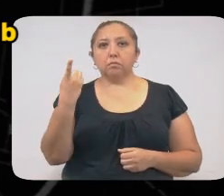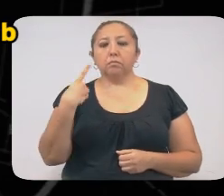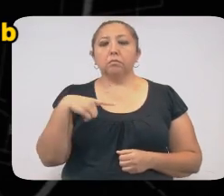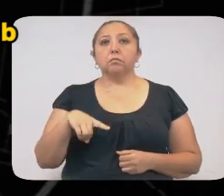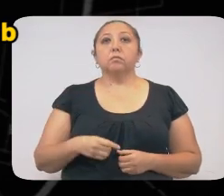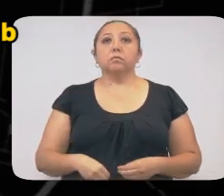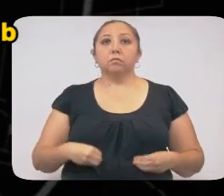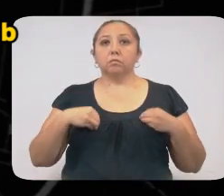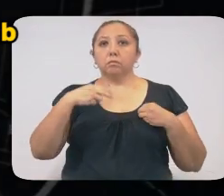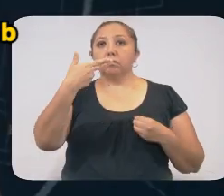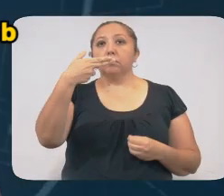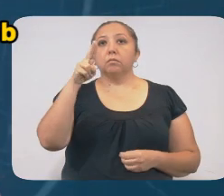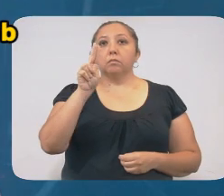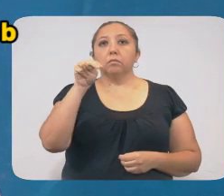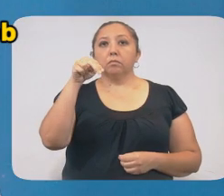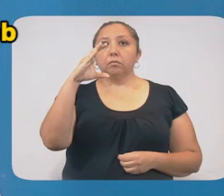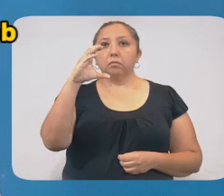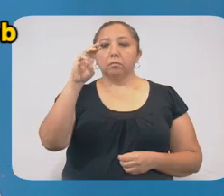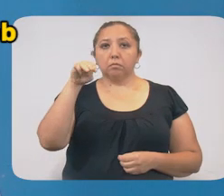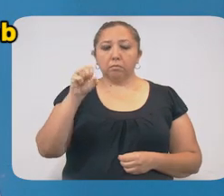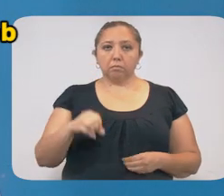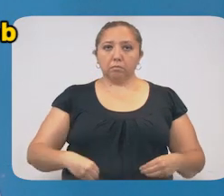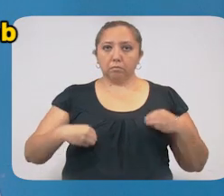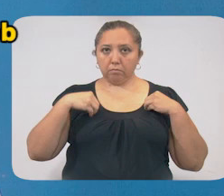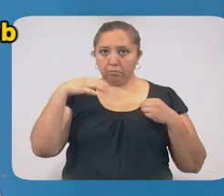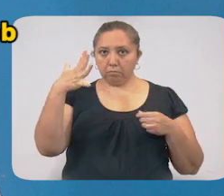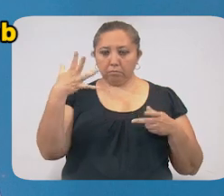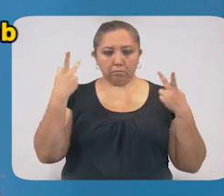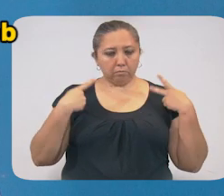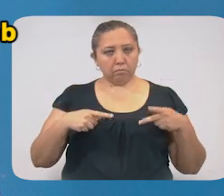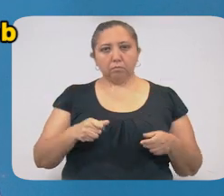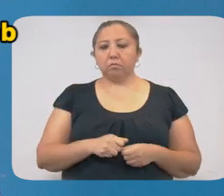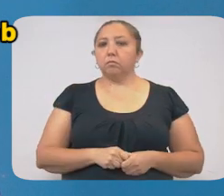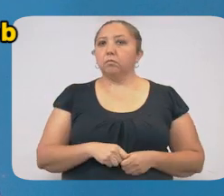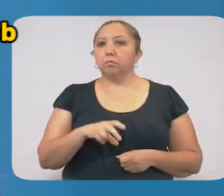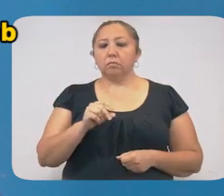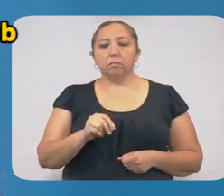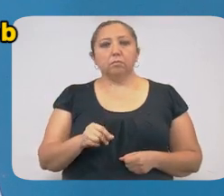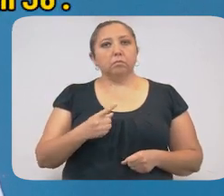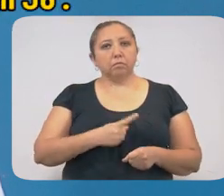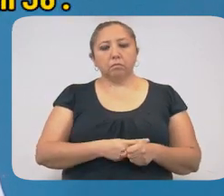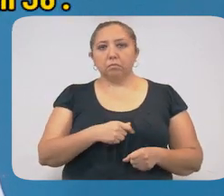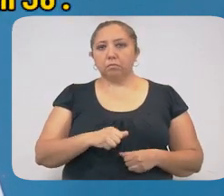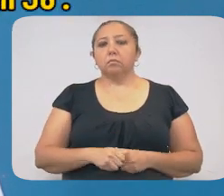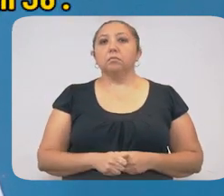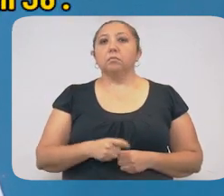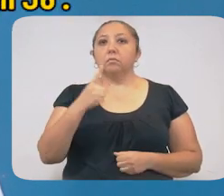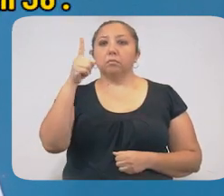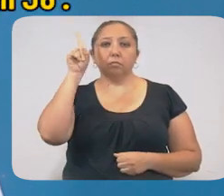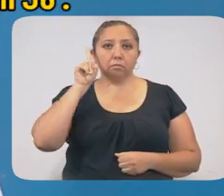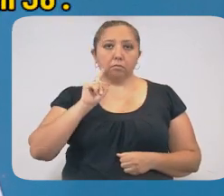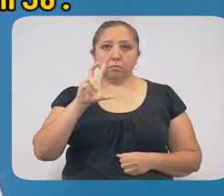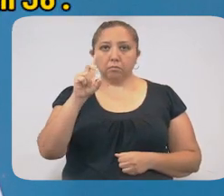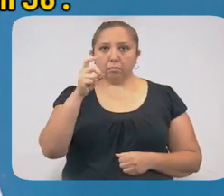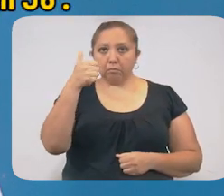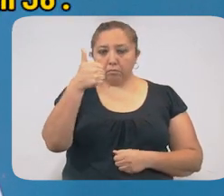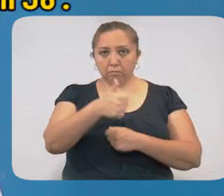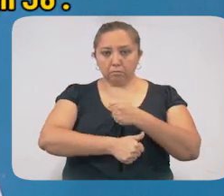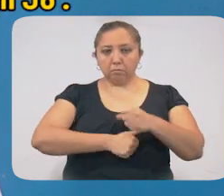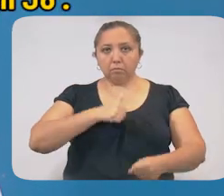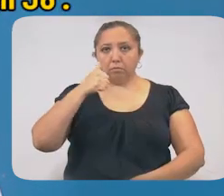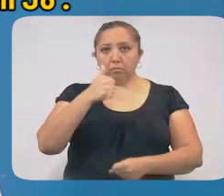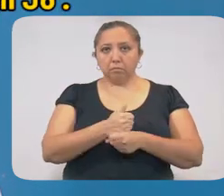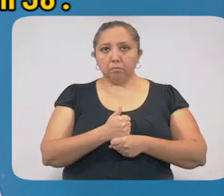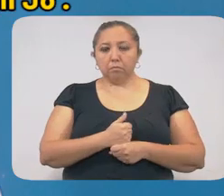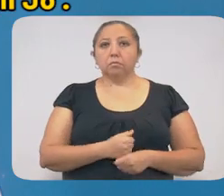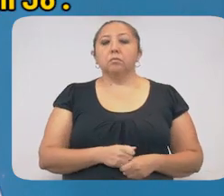originario y residente de Junucmá. Vivía con 5 personas, no presentan síntomas. Una mujer de 36 años,